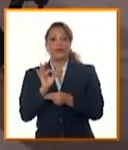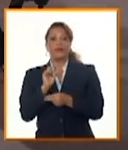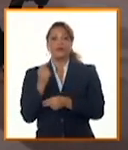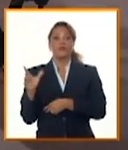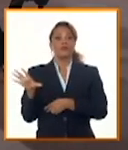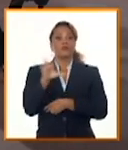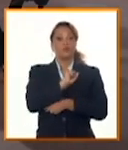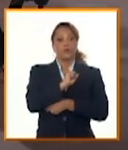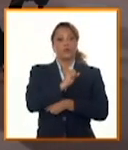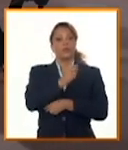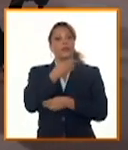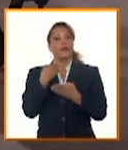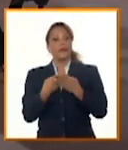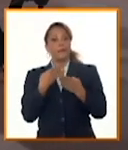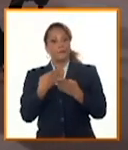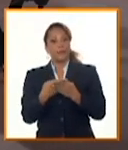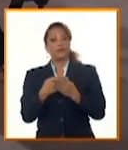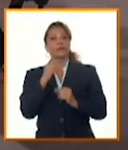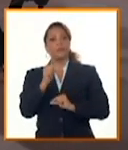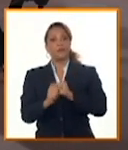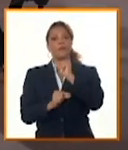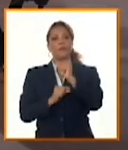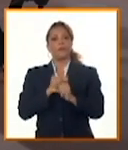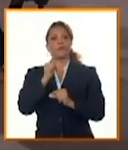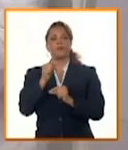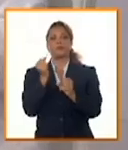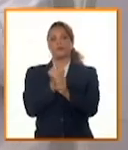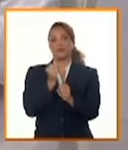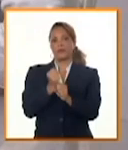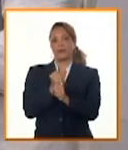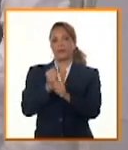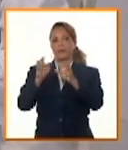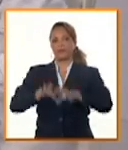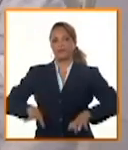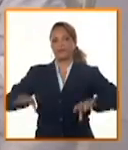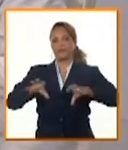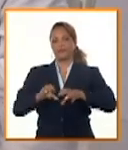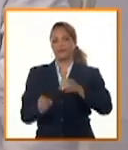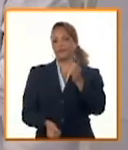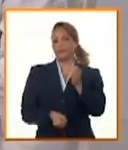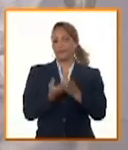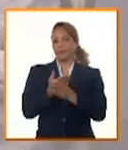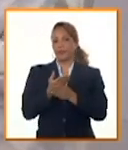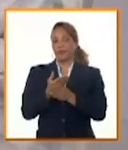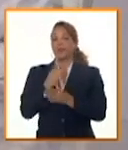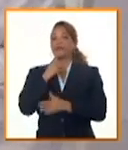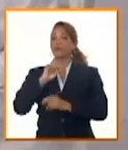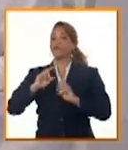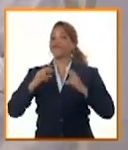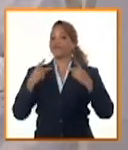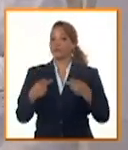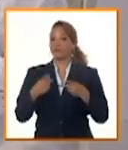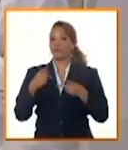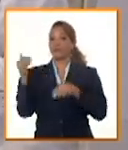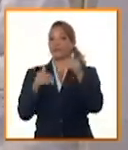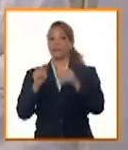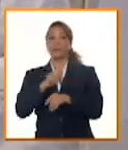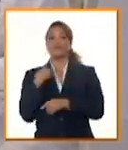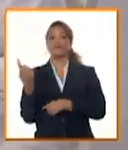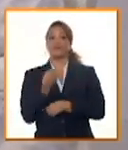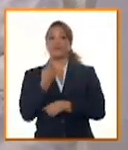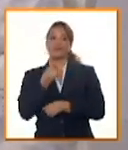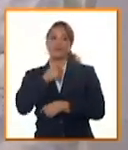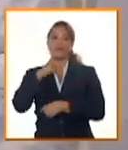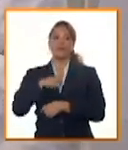organismos la administración central de estado para ir creando esas condiciones porque repito participamos todos sí ponemos un ejemplo el Ministerio